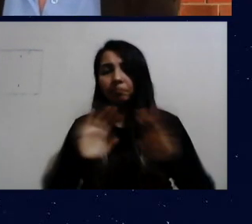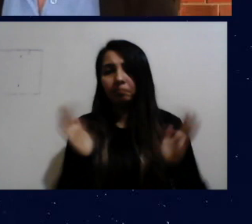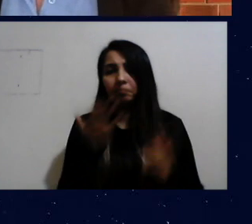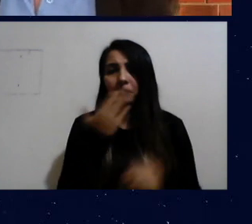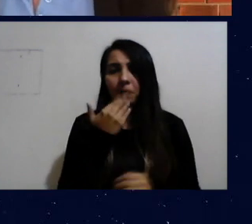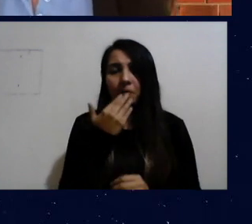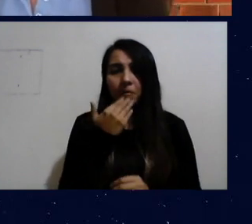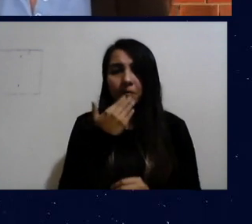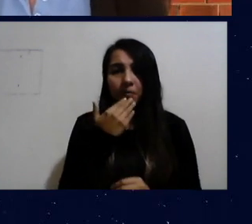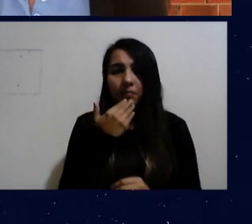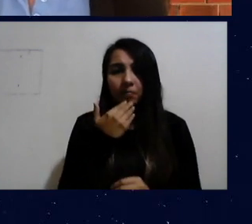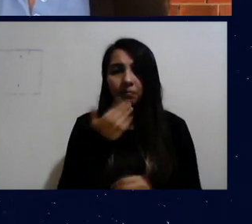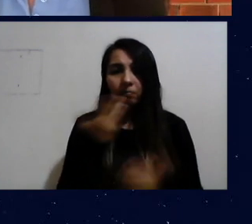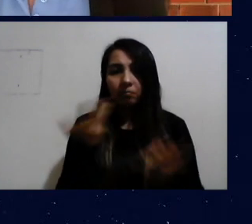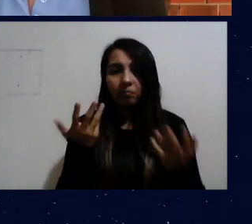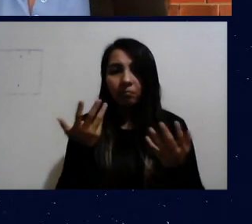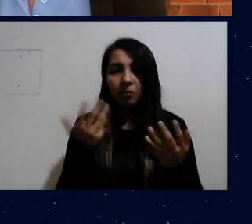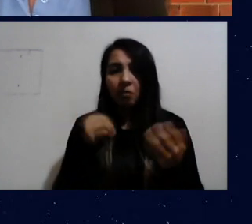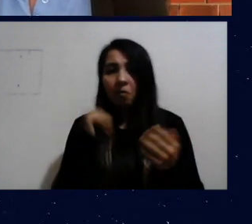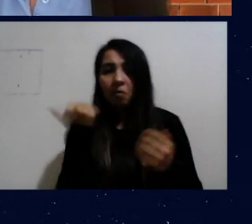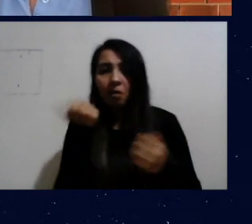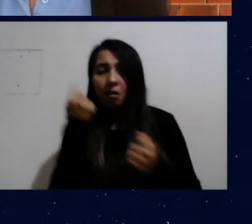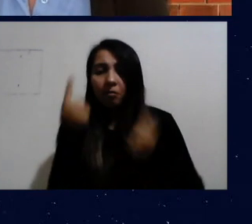¿Es ahora el momento?